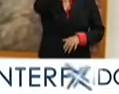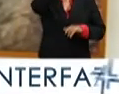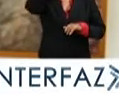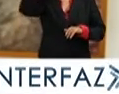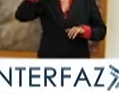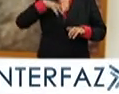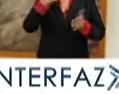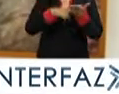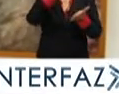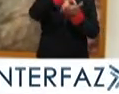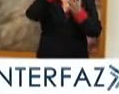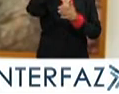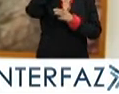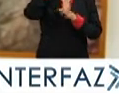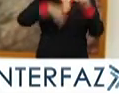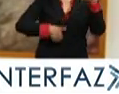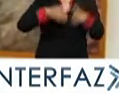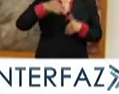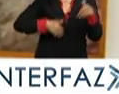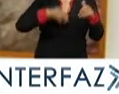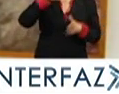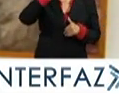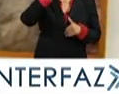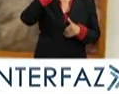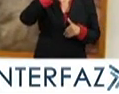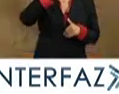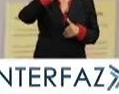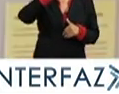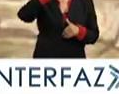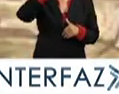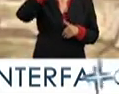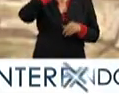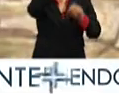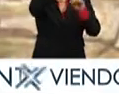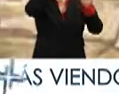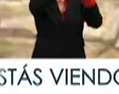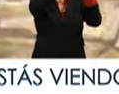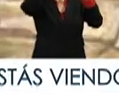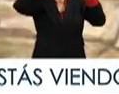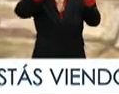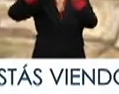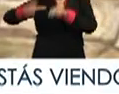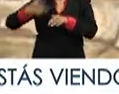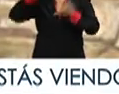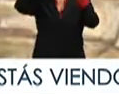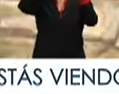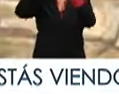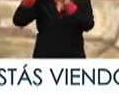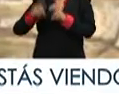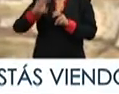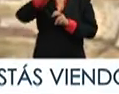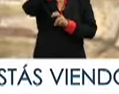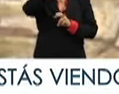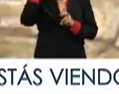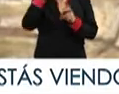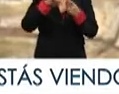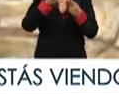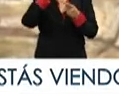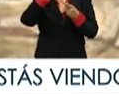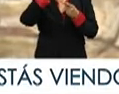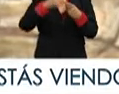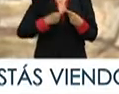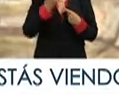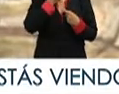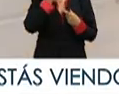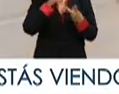que se exhiben en el Centro Cultural Teatro García Carrillo están estructuradas en cuatro núcleos temáticos: retrato, paisaje y